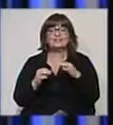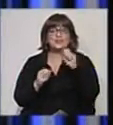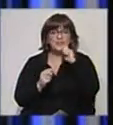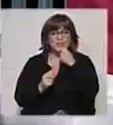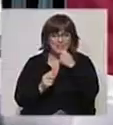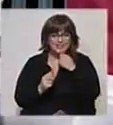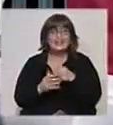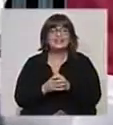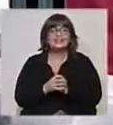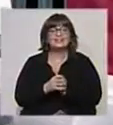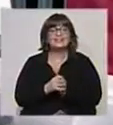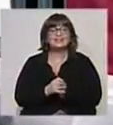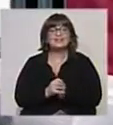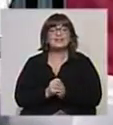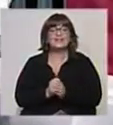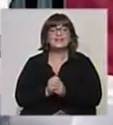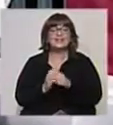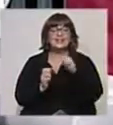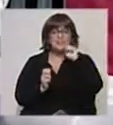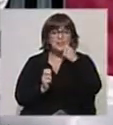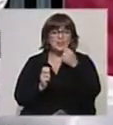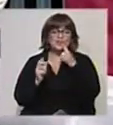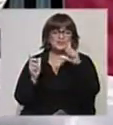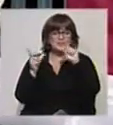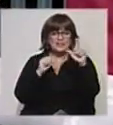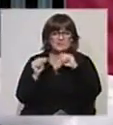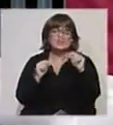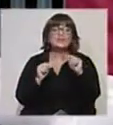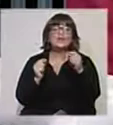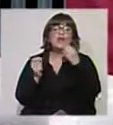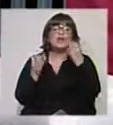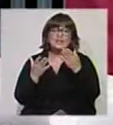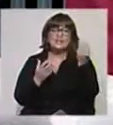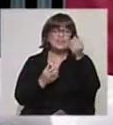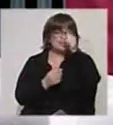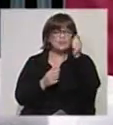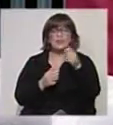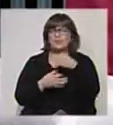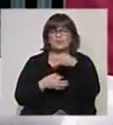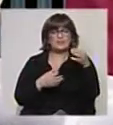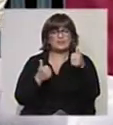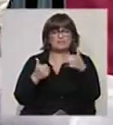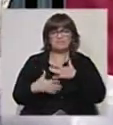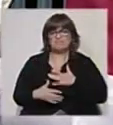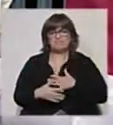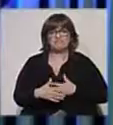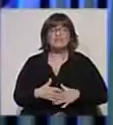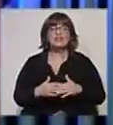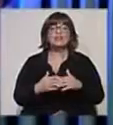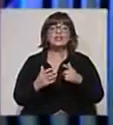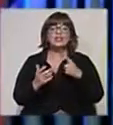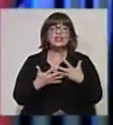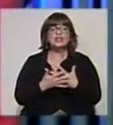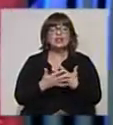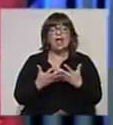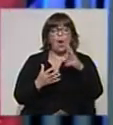eso. Es genial verlos irse. Bueno, ¿qué tal tu fin de semana? Impecable, tranquilo, sufriendo el calor